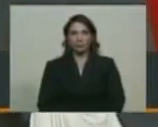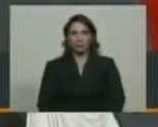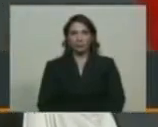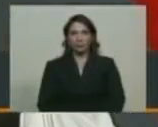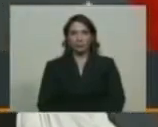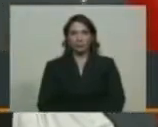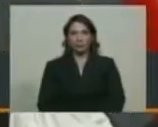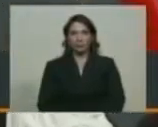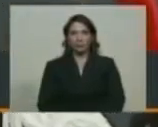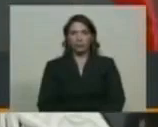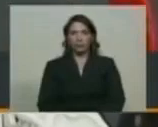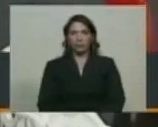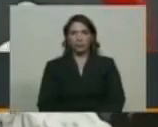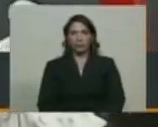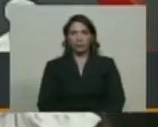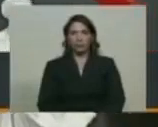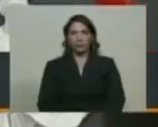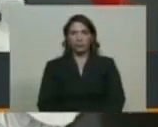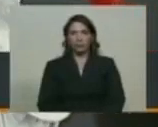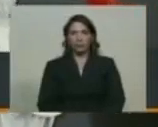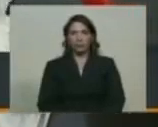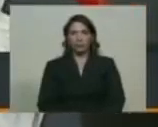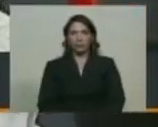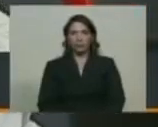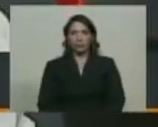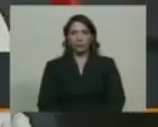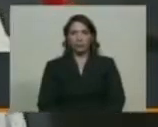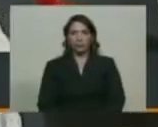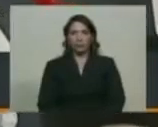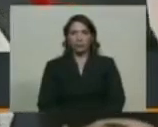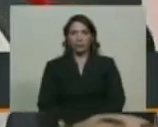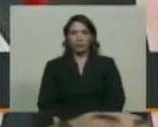Señores oficiales, señoras oficiales,